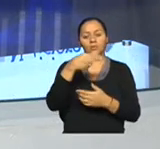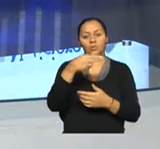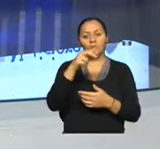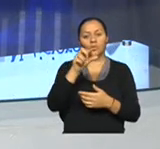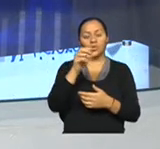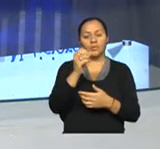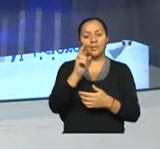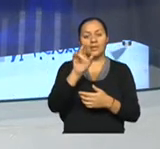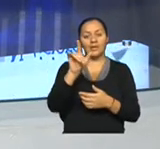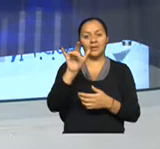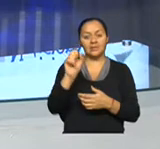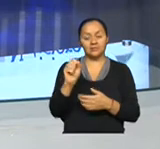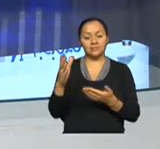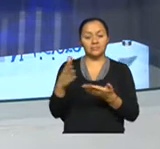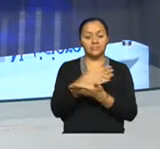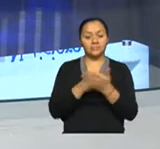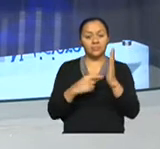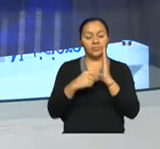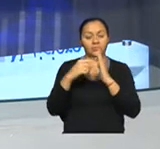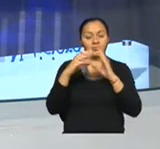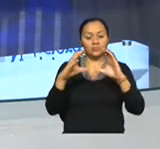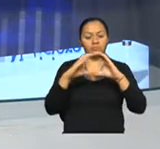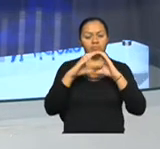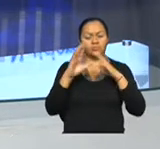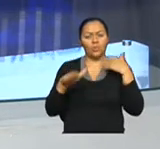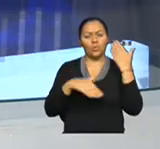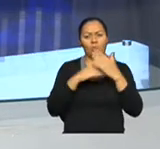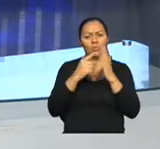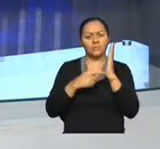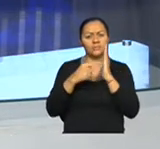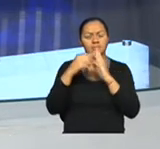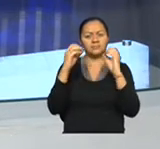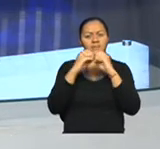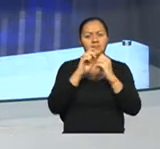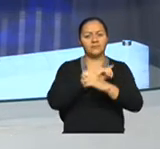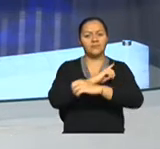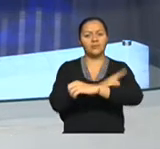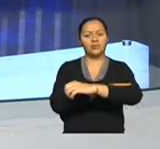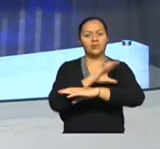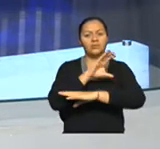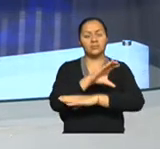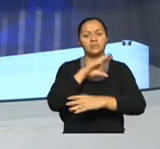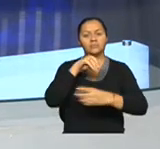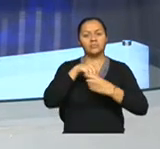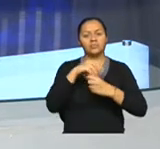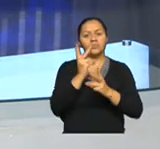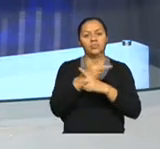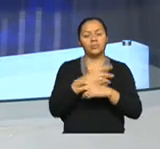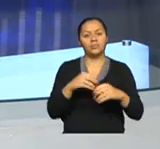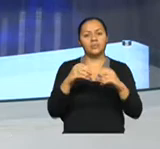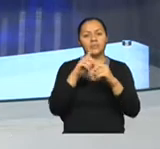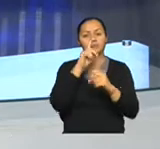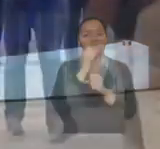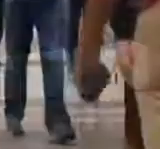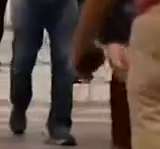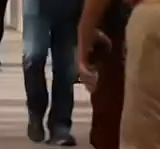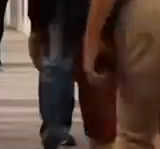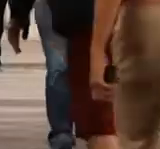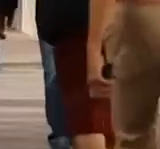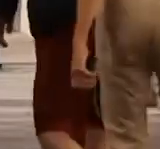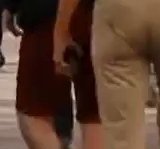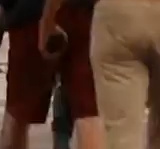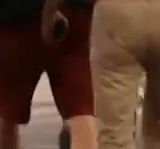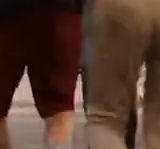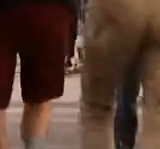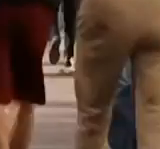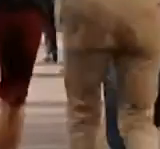el incremento de las recaudaciones tributarias son un indicador del fortalecimiento del sector productivo y del empleo.